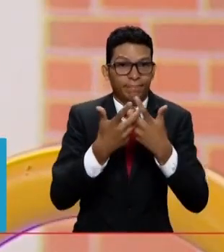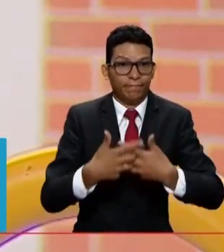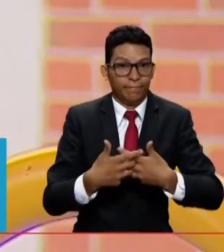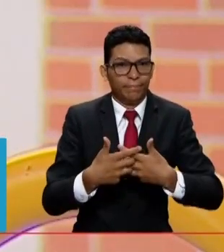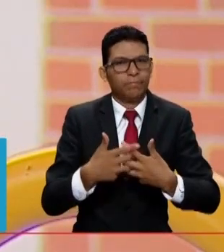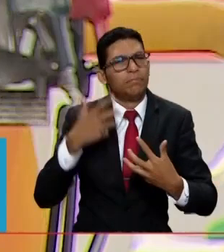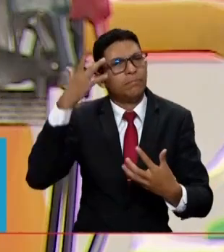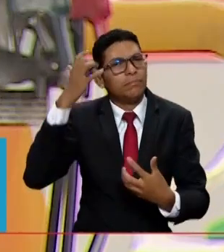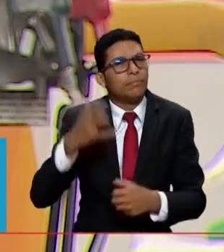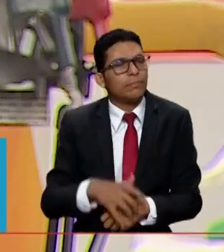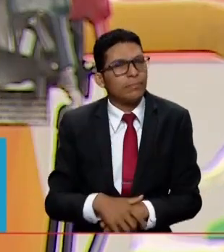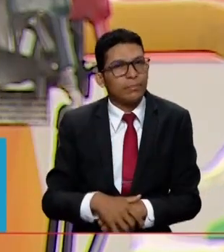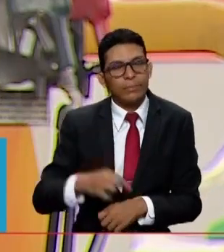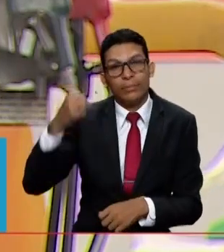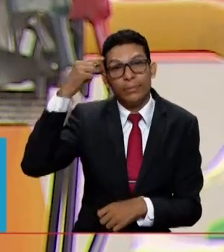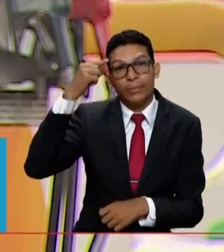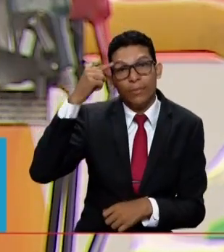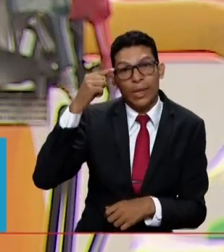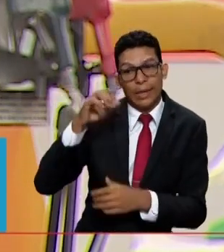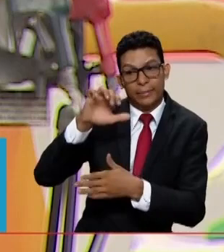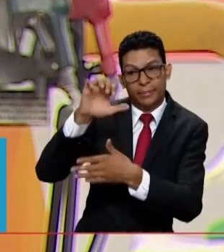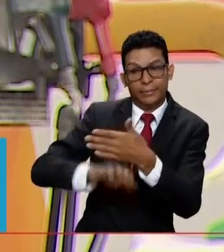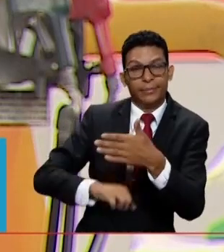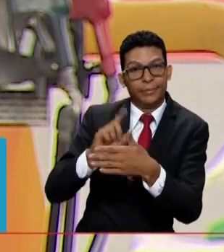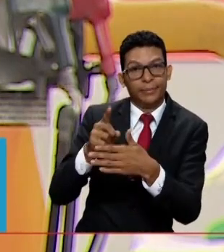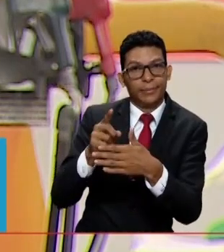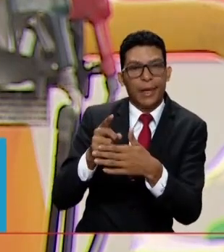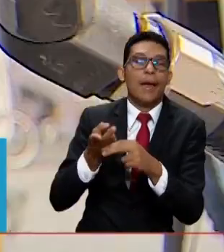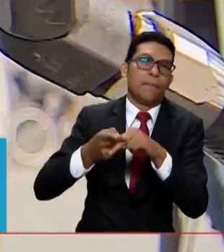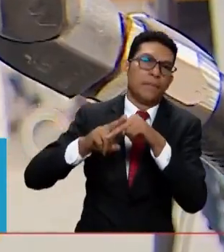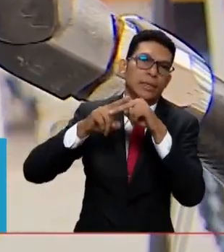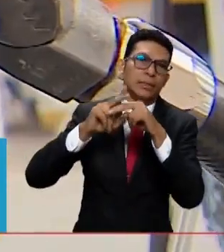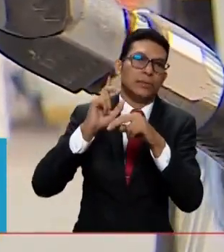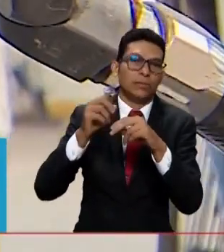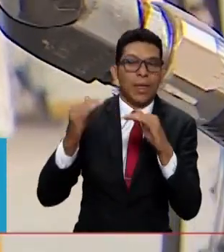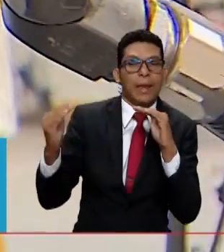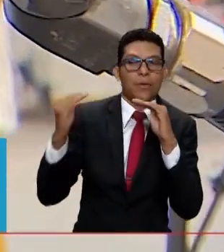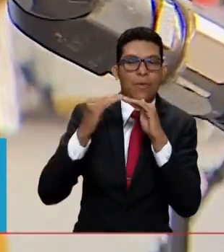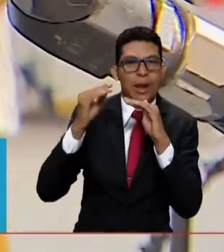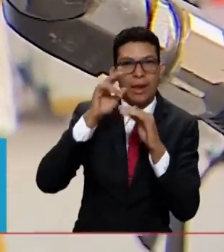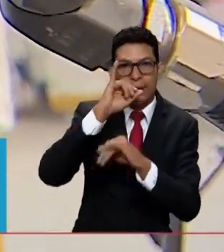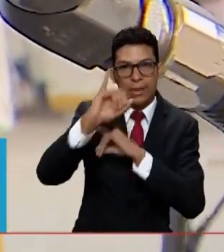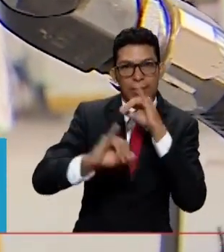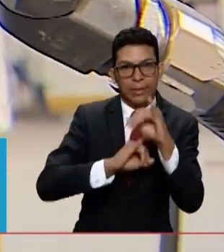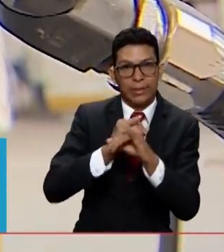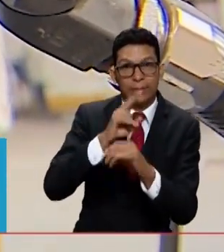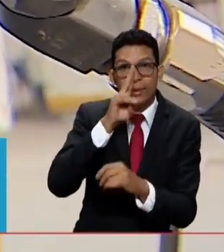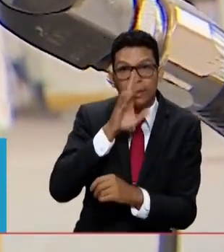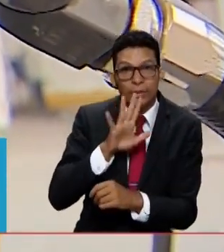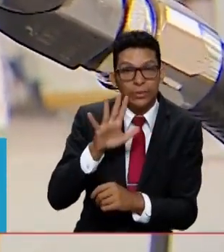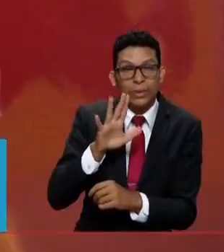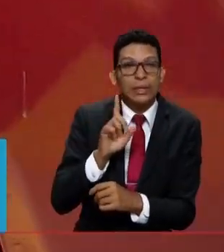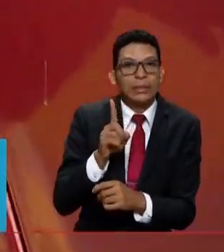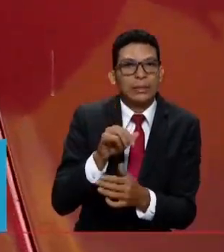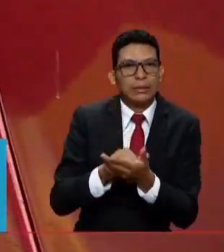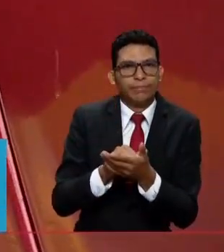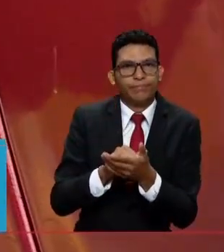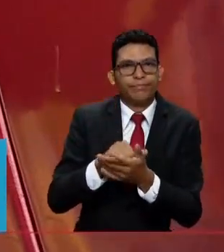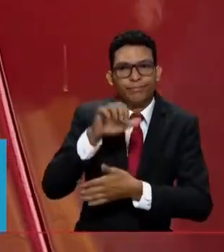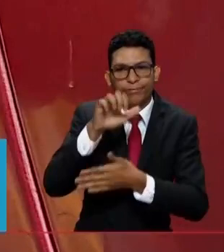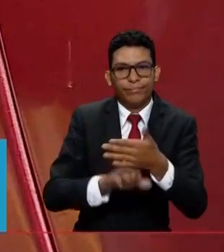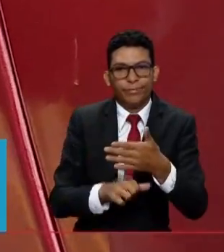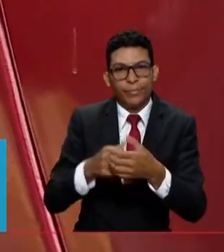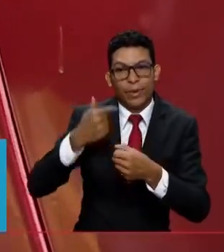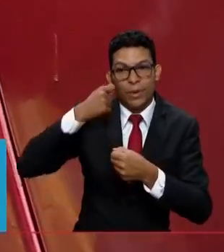qué? Porque si estamos pensando en que subimos el precio para equiparar a precios internacionales y de paso generar, quitar ese déficit